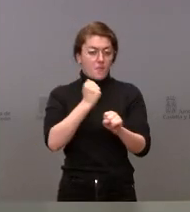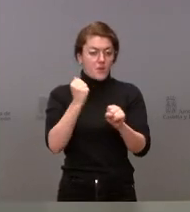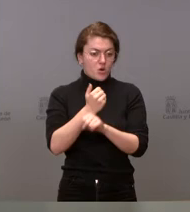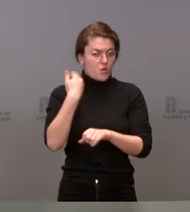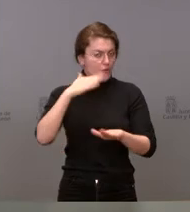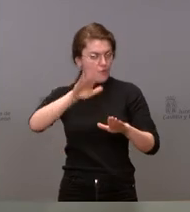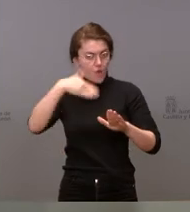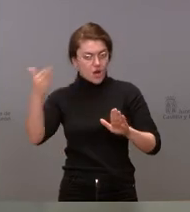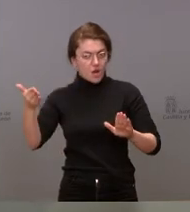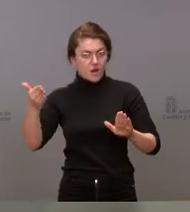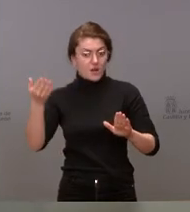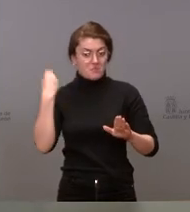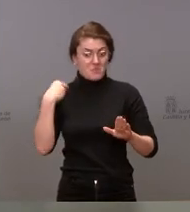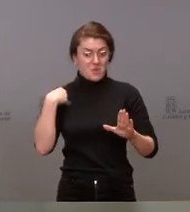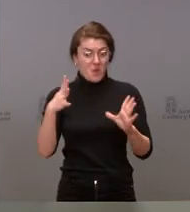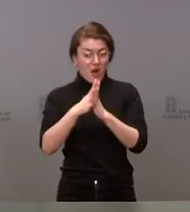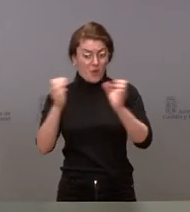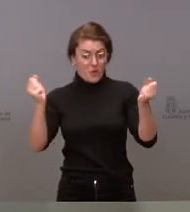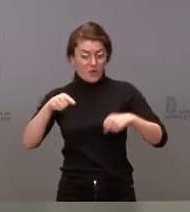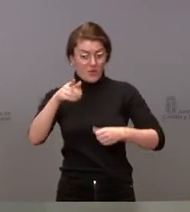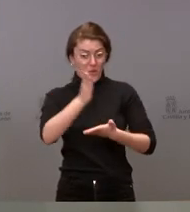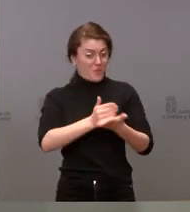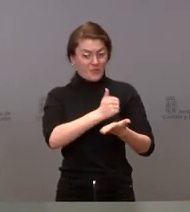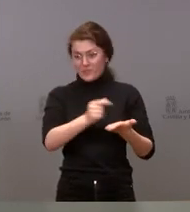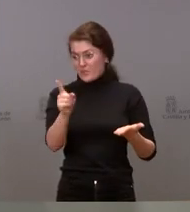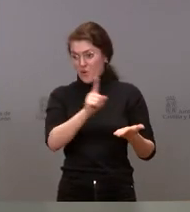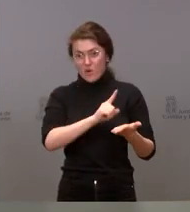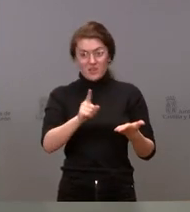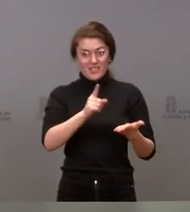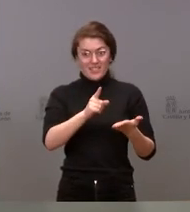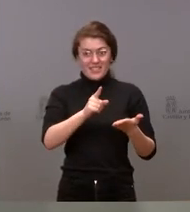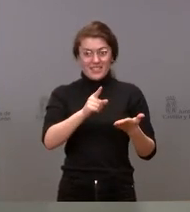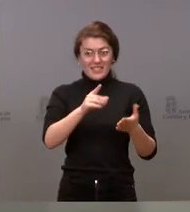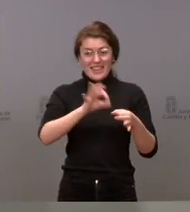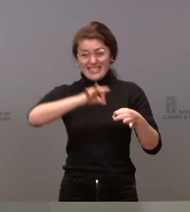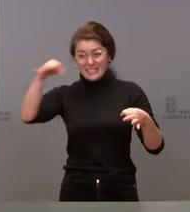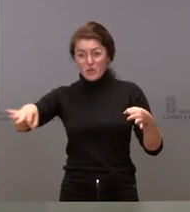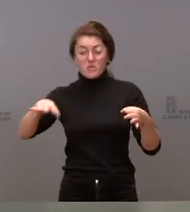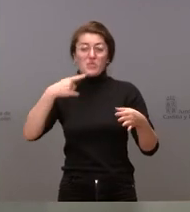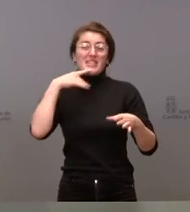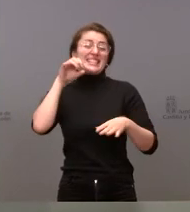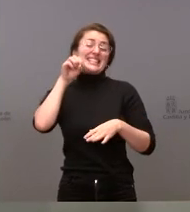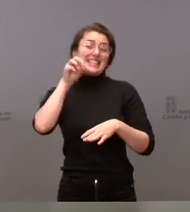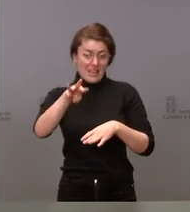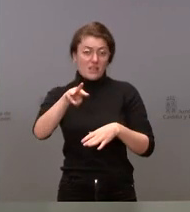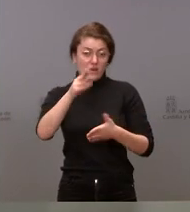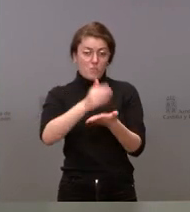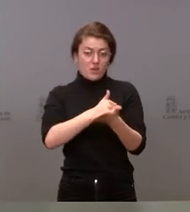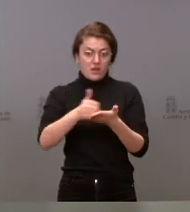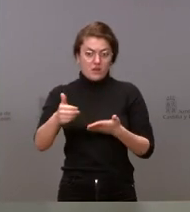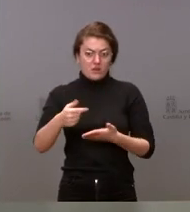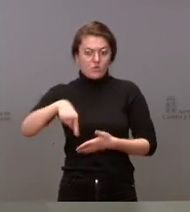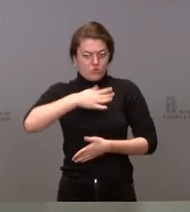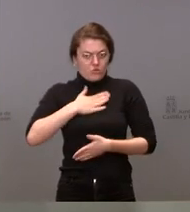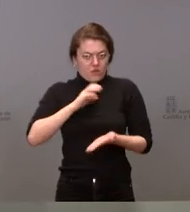sin consenso con las comunidades autónomas y excluyendo a 13 comunidades autónomas entre las cuales excluidas estaba castilla y león' nos parece